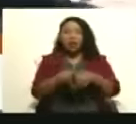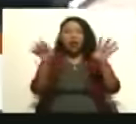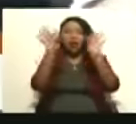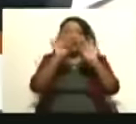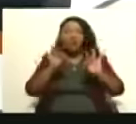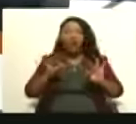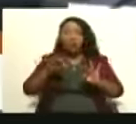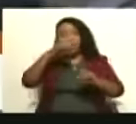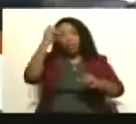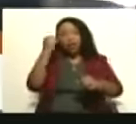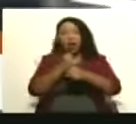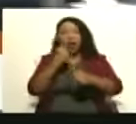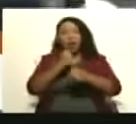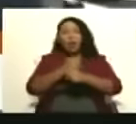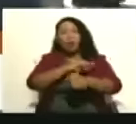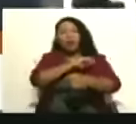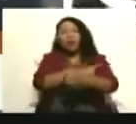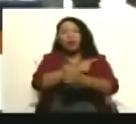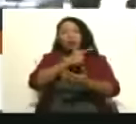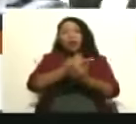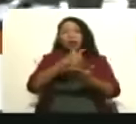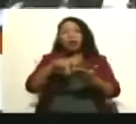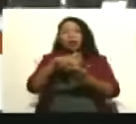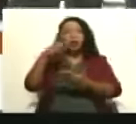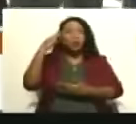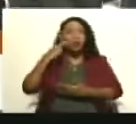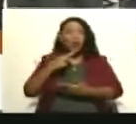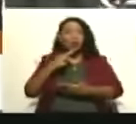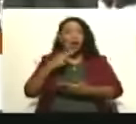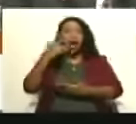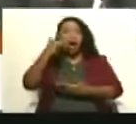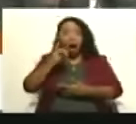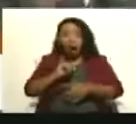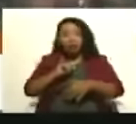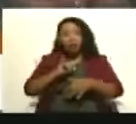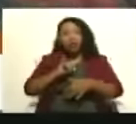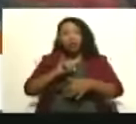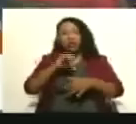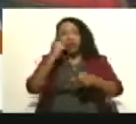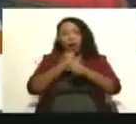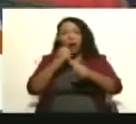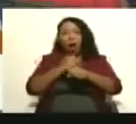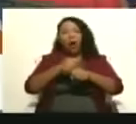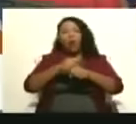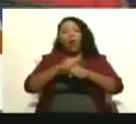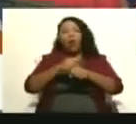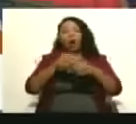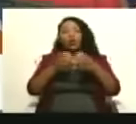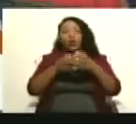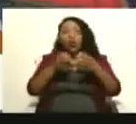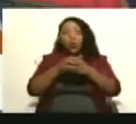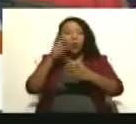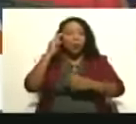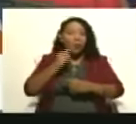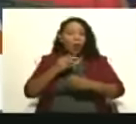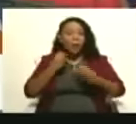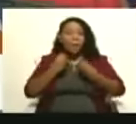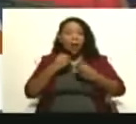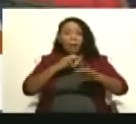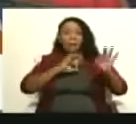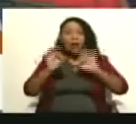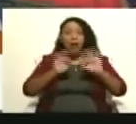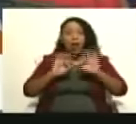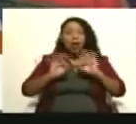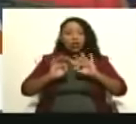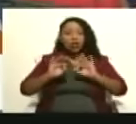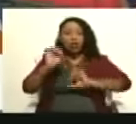operacional, la Fuerza Armada Nacional Bolivariana se encuentra desplegada en operaciones Escudo Bolivariano, preparada para garantizar la